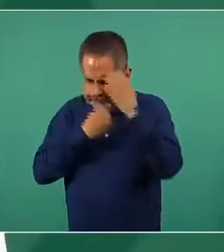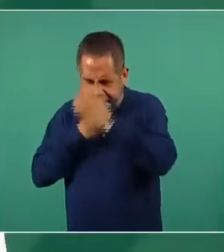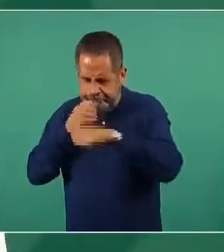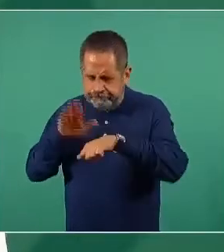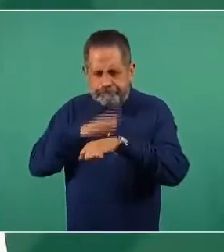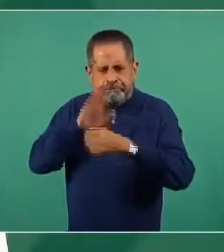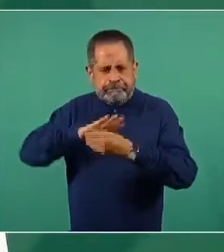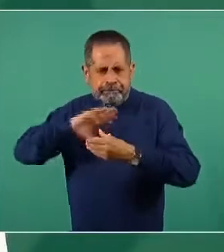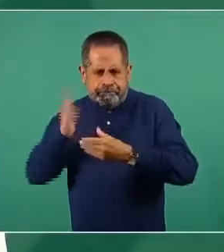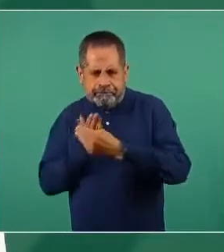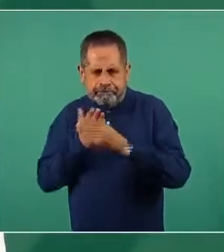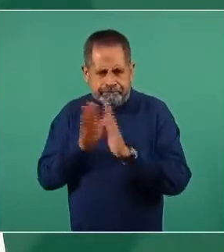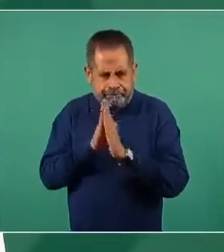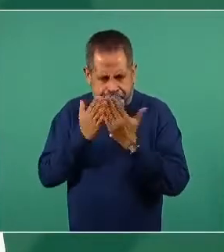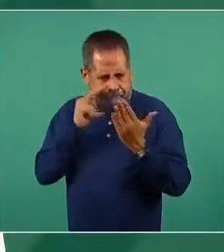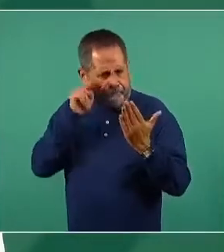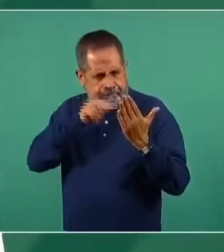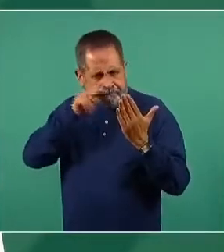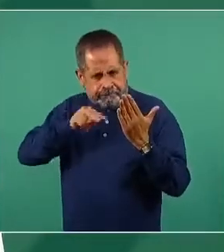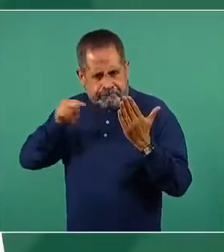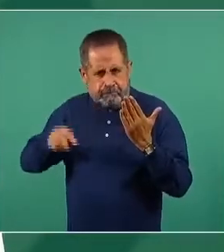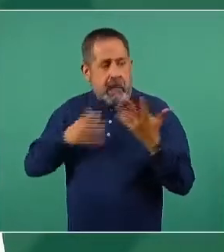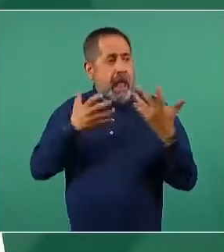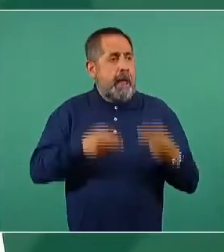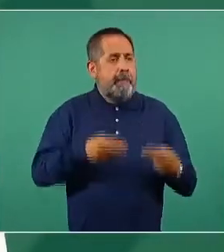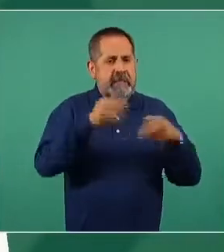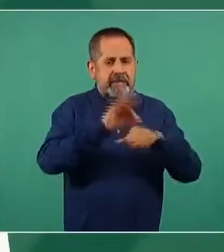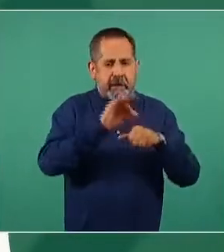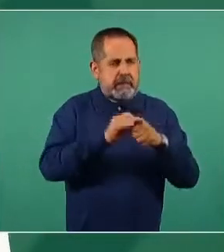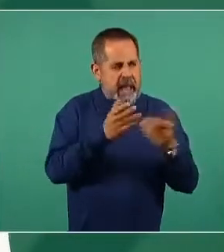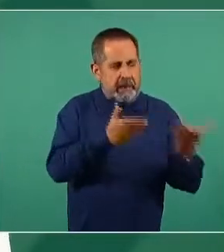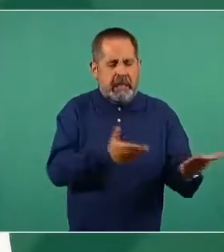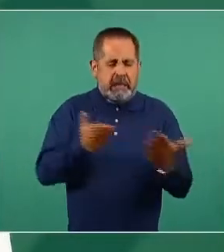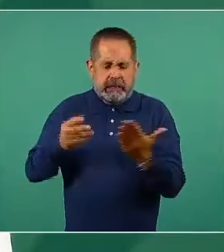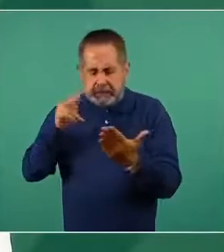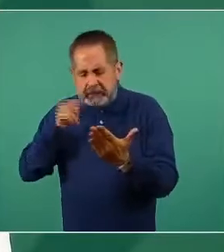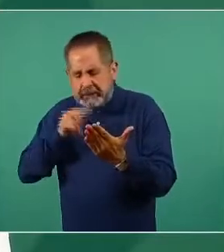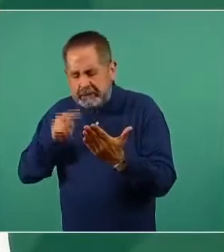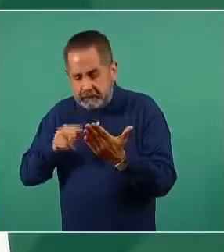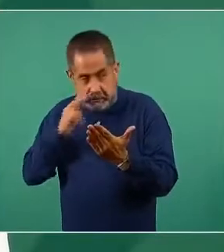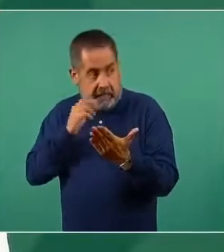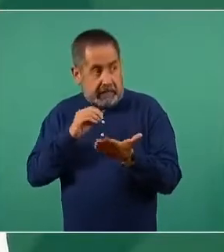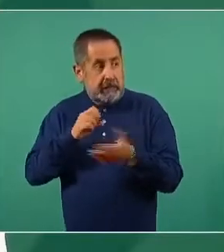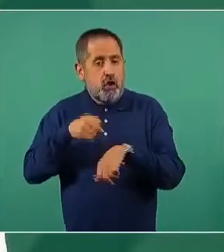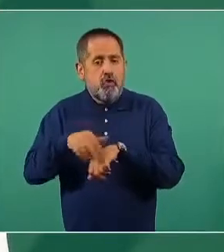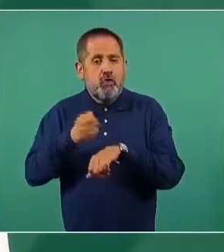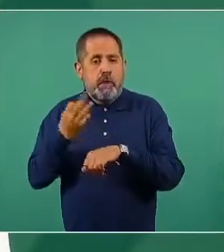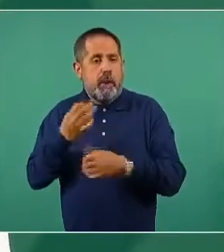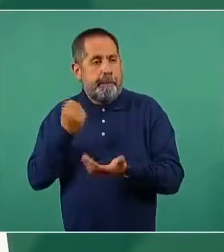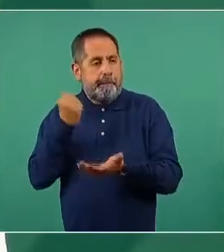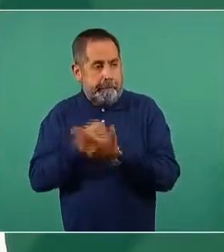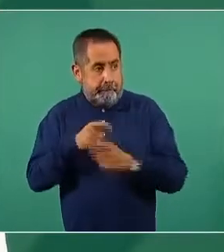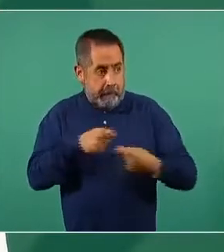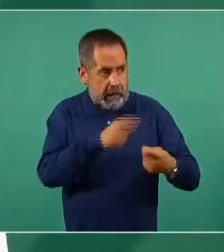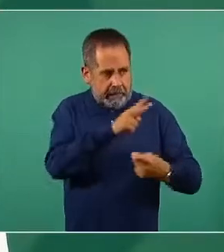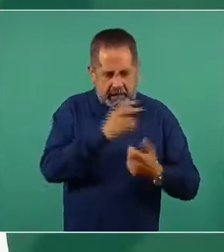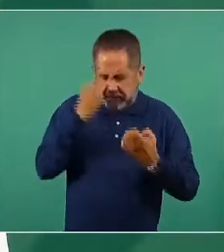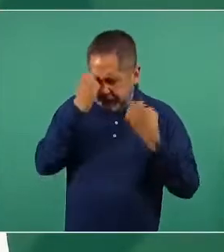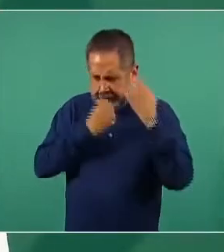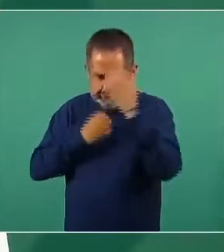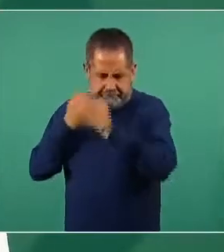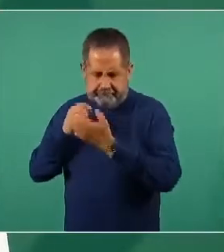los expedientes que presentan las compañías farmacéuticas interesadas en un registro sanitario